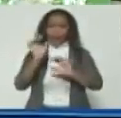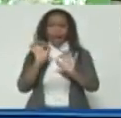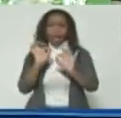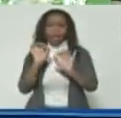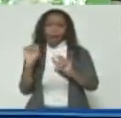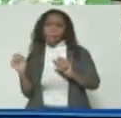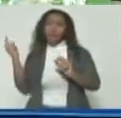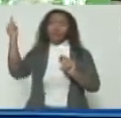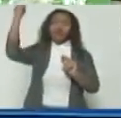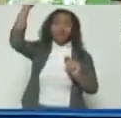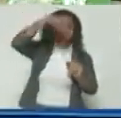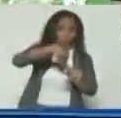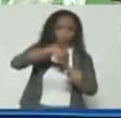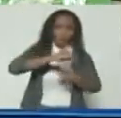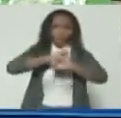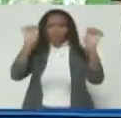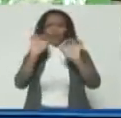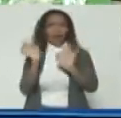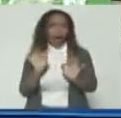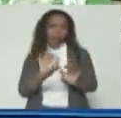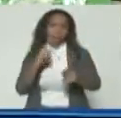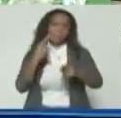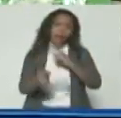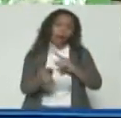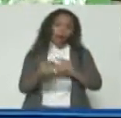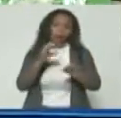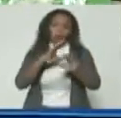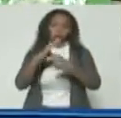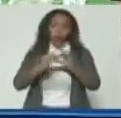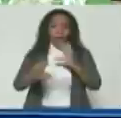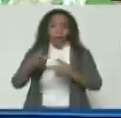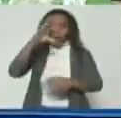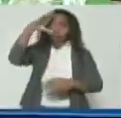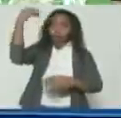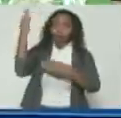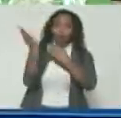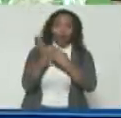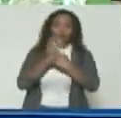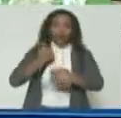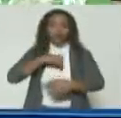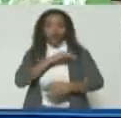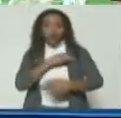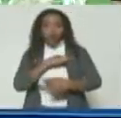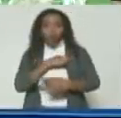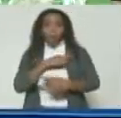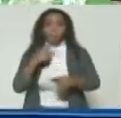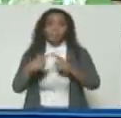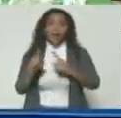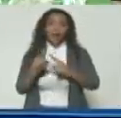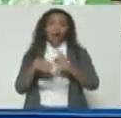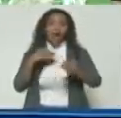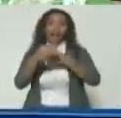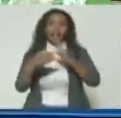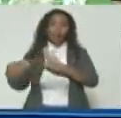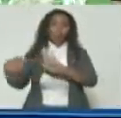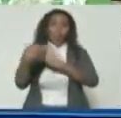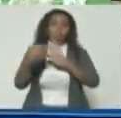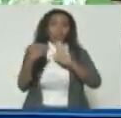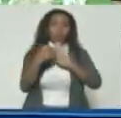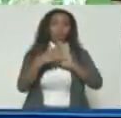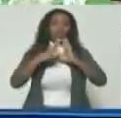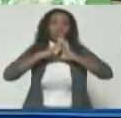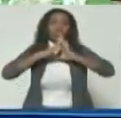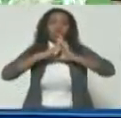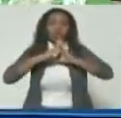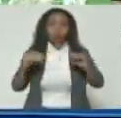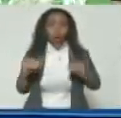a Dios, por la protección de Dios divino, todopoderoso. Pero han lanzado con todo, para